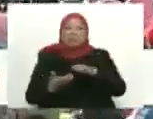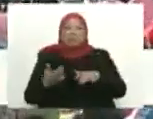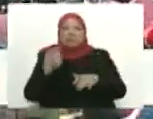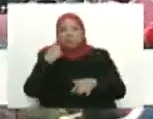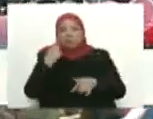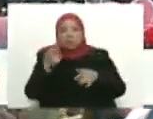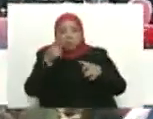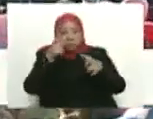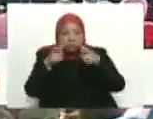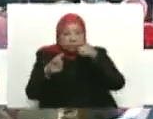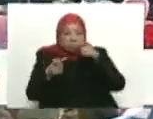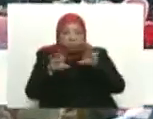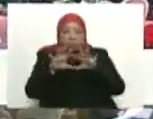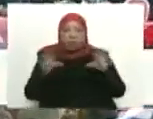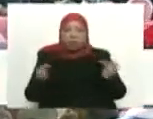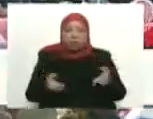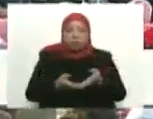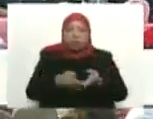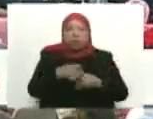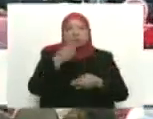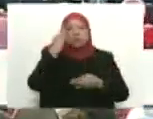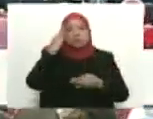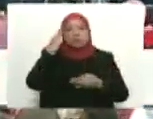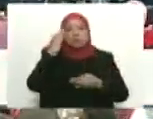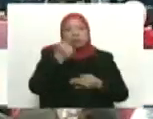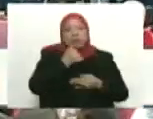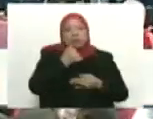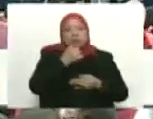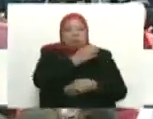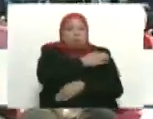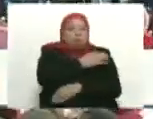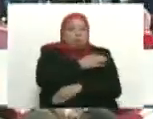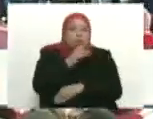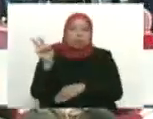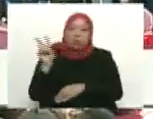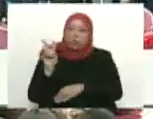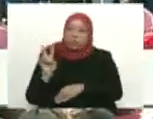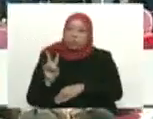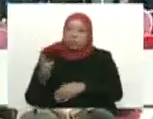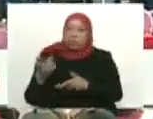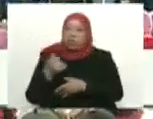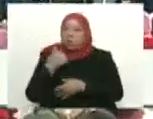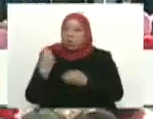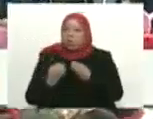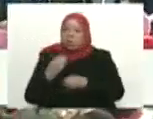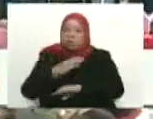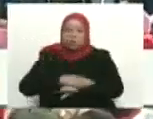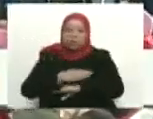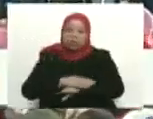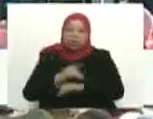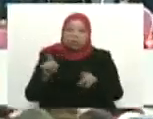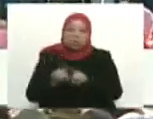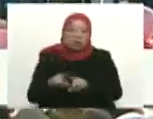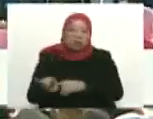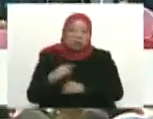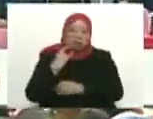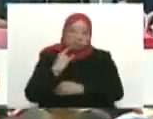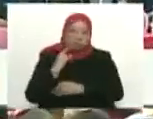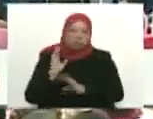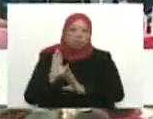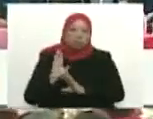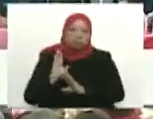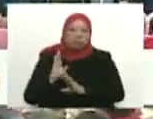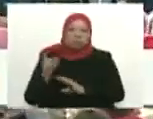grabarlo para que el mundo sepa quién es la oposición venezolana. Entre ellos se hacen trampa, entre ellos